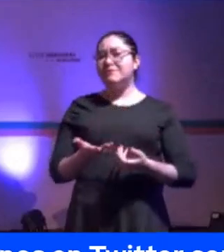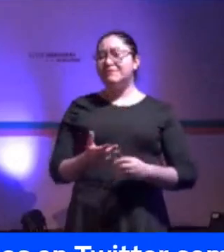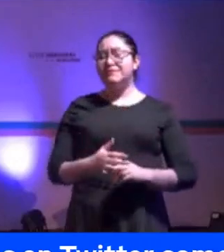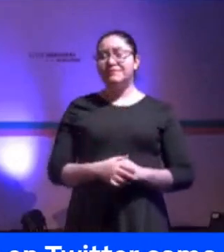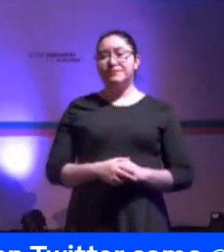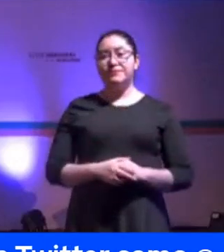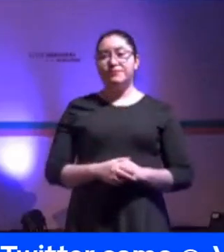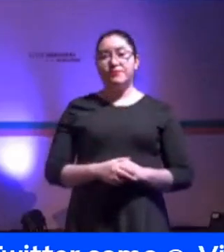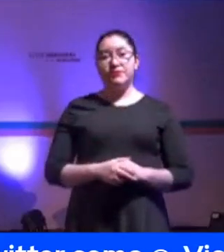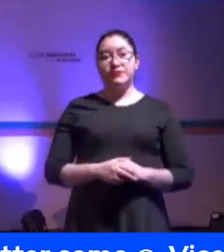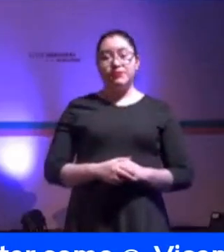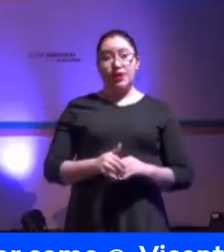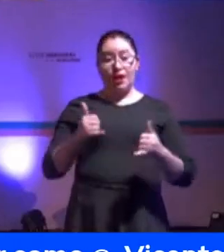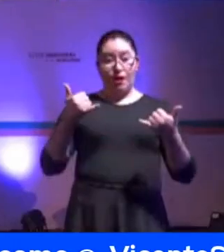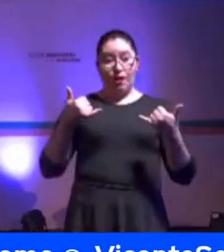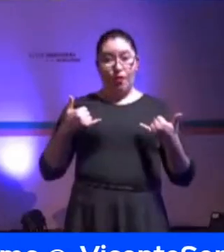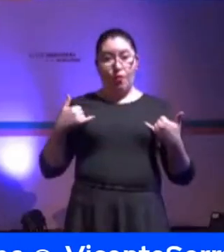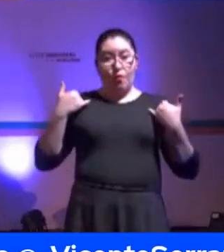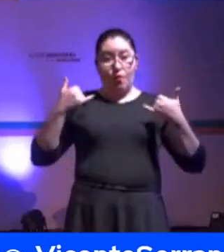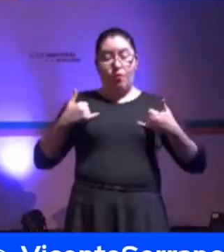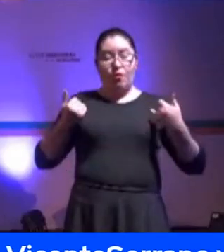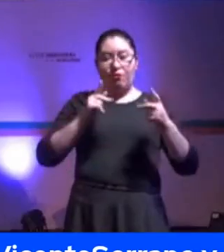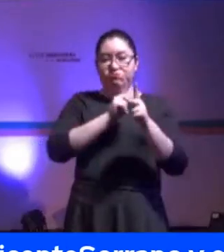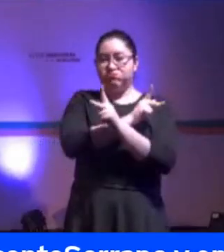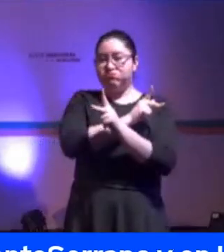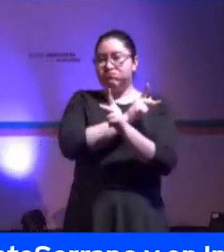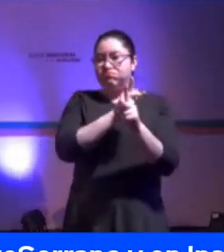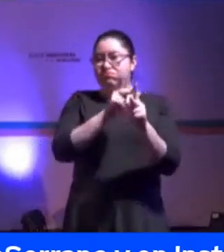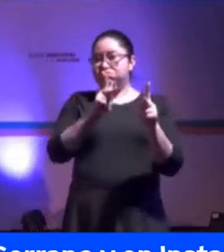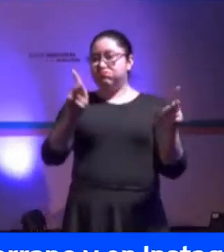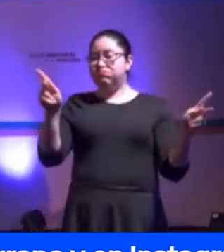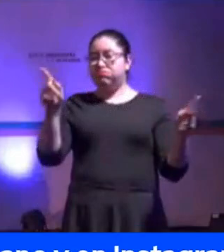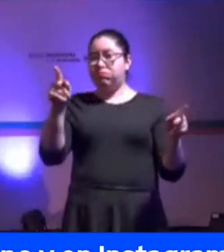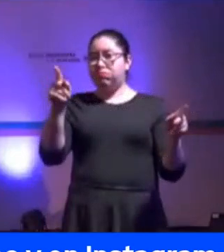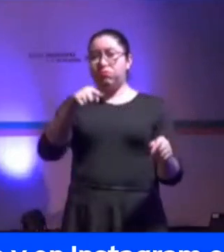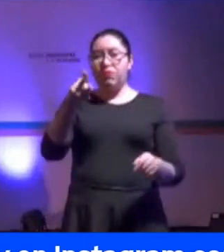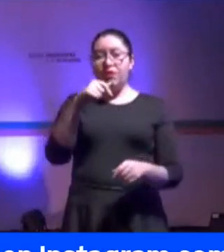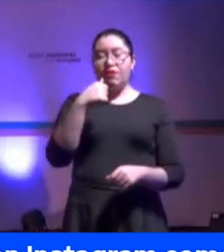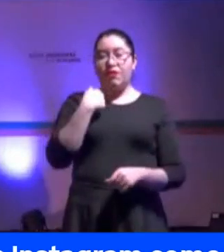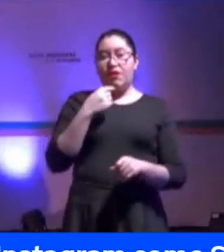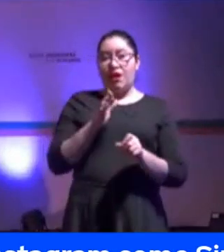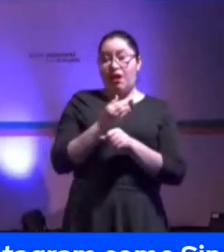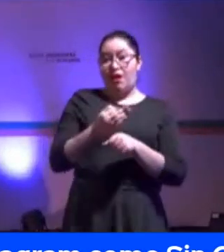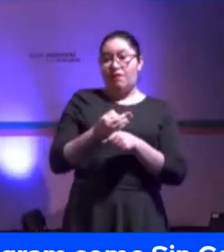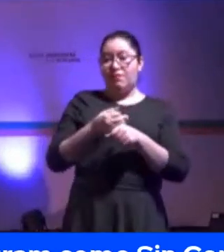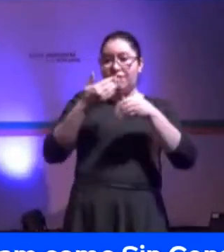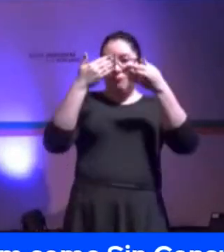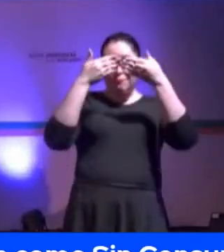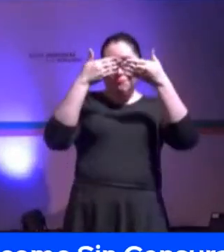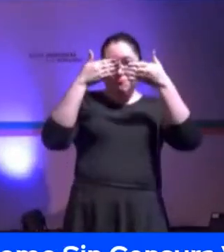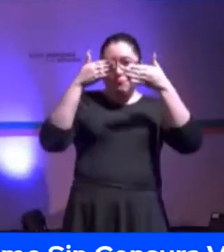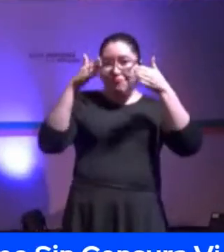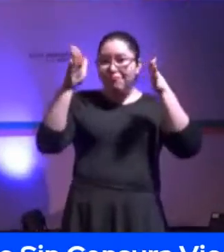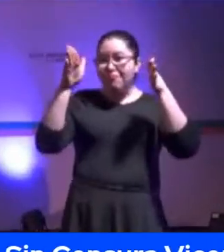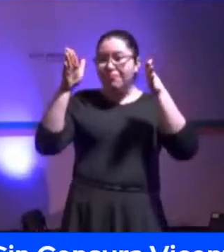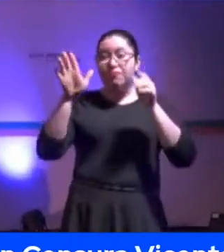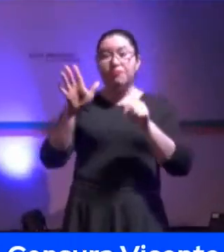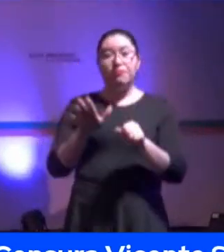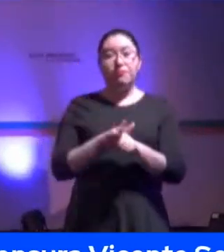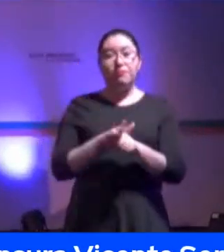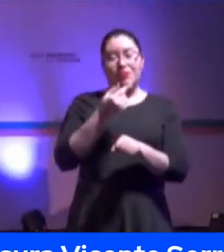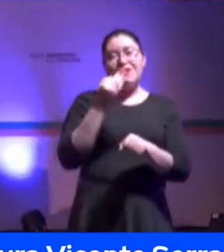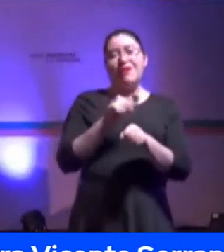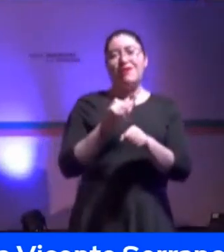Encontrar a todos los jóvenes en este país que están siendo despertados, porque mientras de este lado